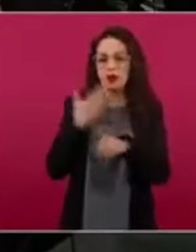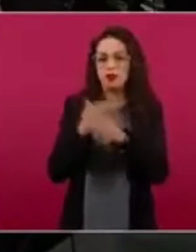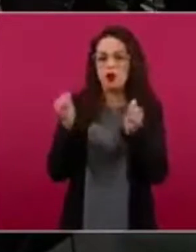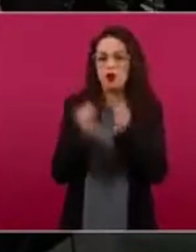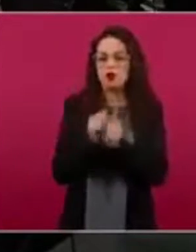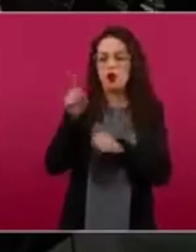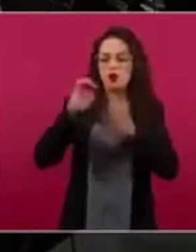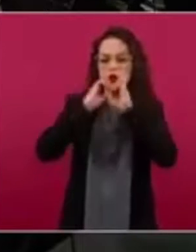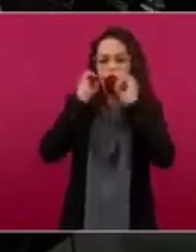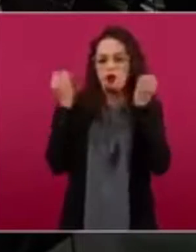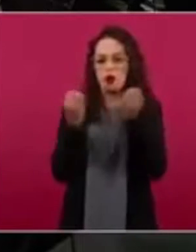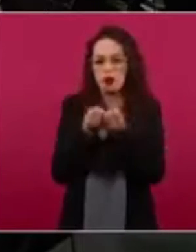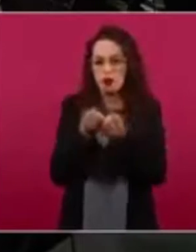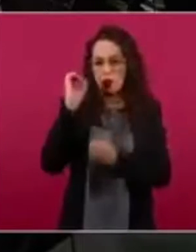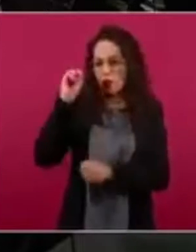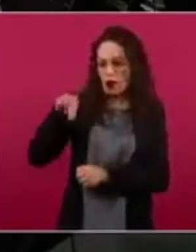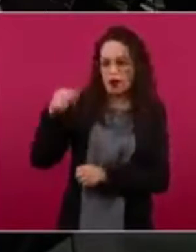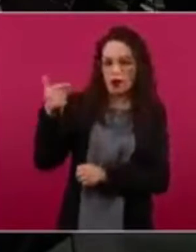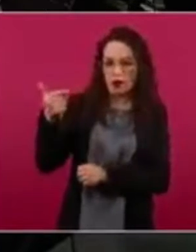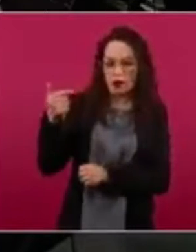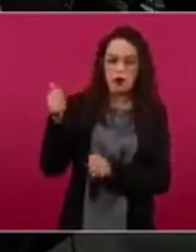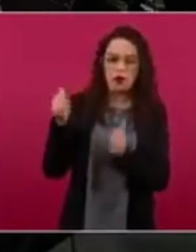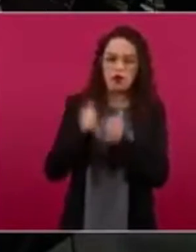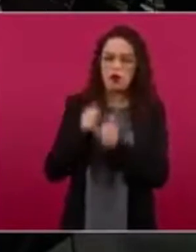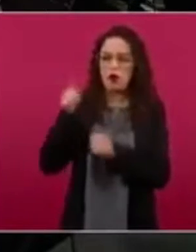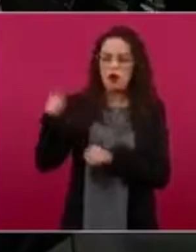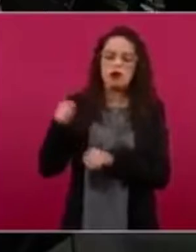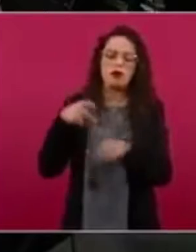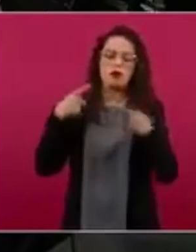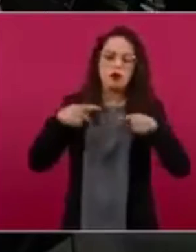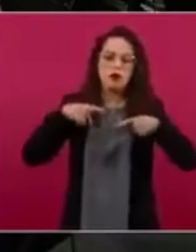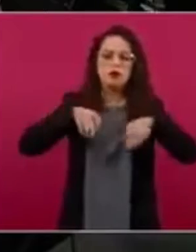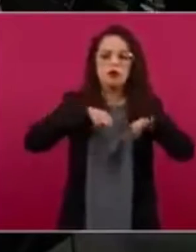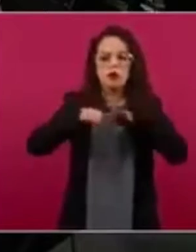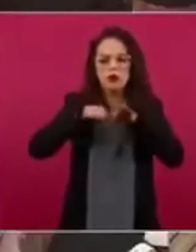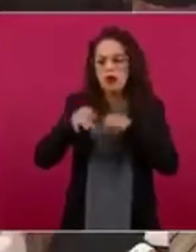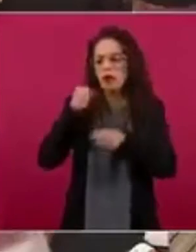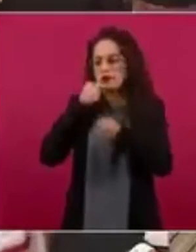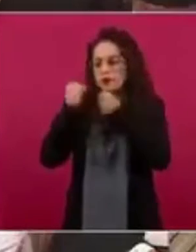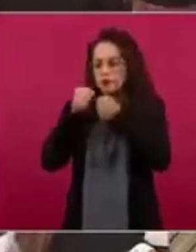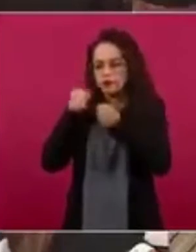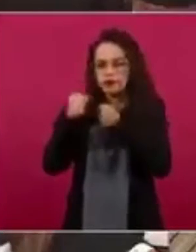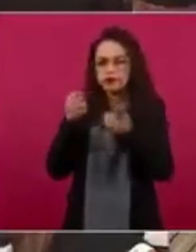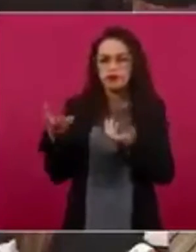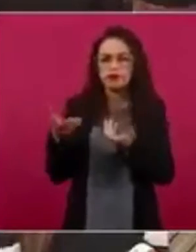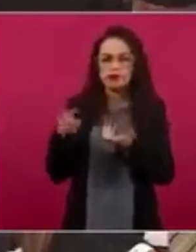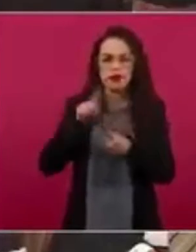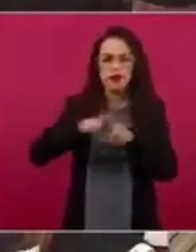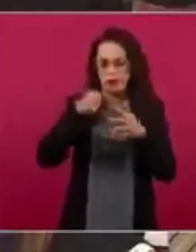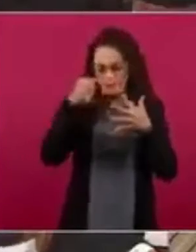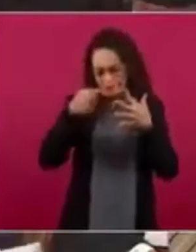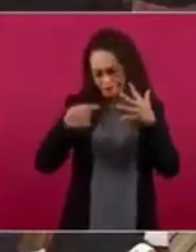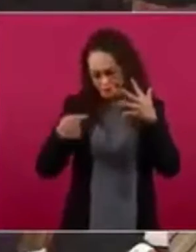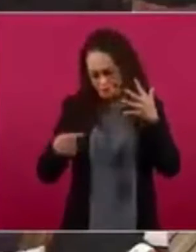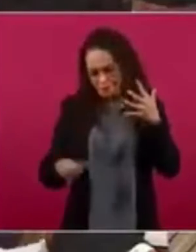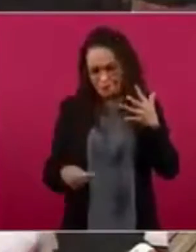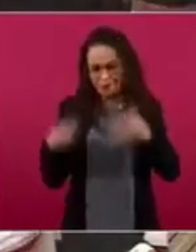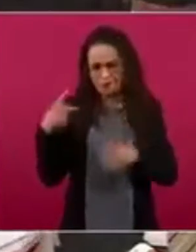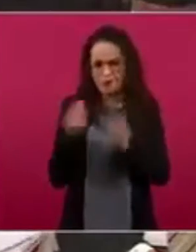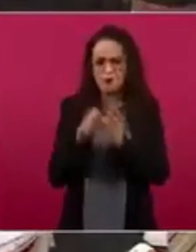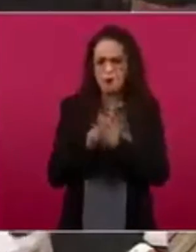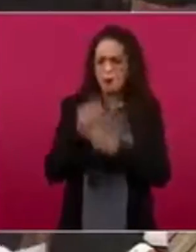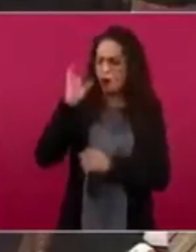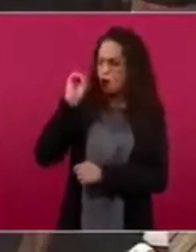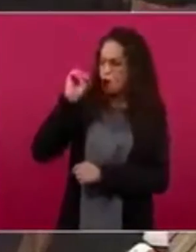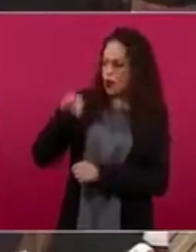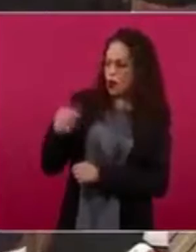19, periodistas desplazados, reporteros sin fronteras y bueno, un sinfín de ONGs, que no es un